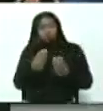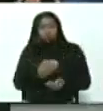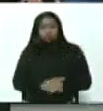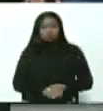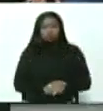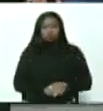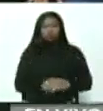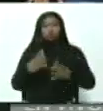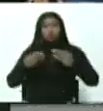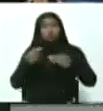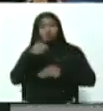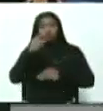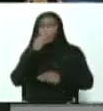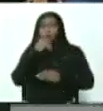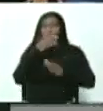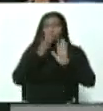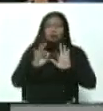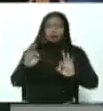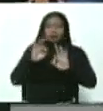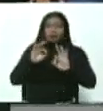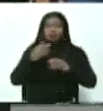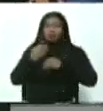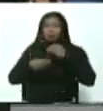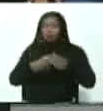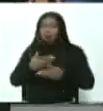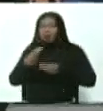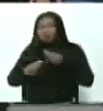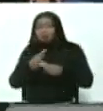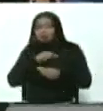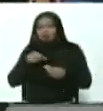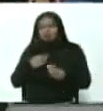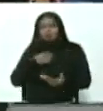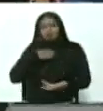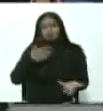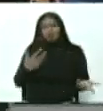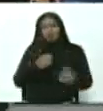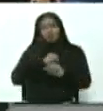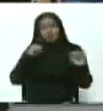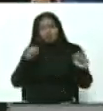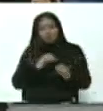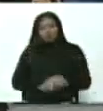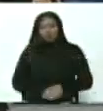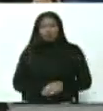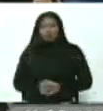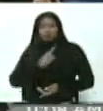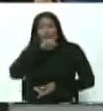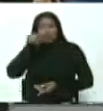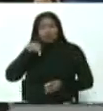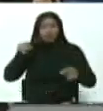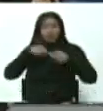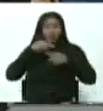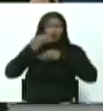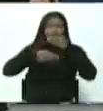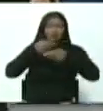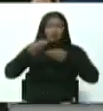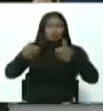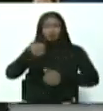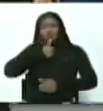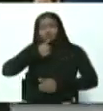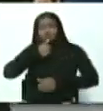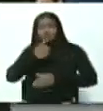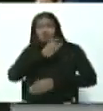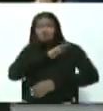sin ustedes nada de esto sería posible, hermanas y hermanos. han sido ustedes los que han estado